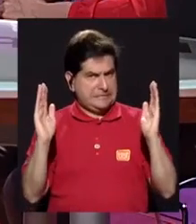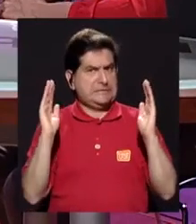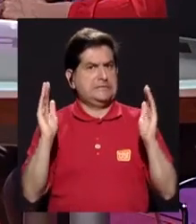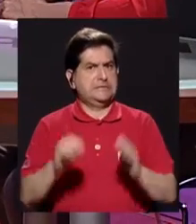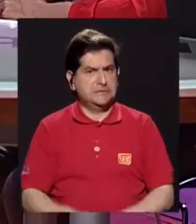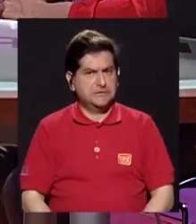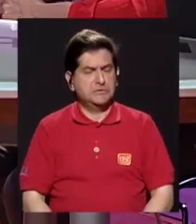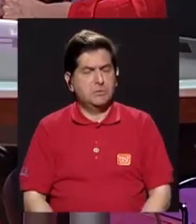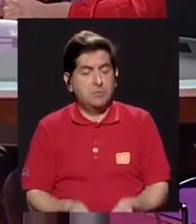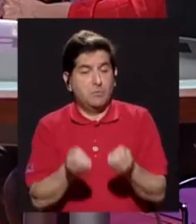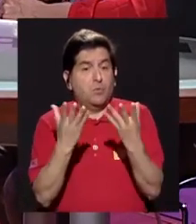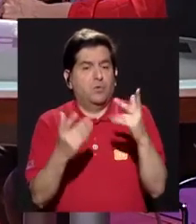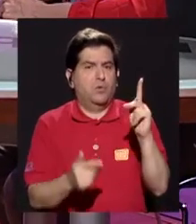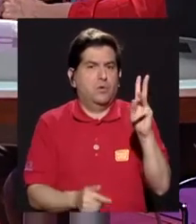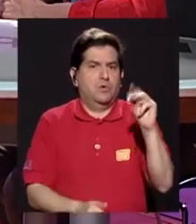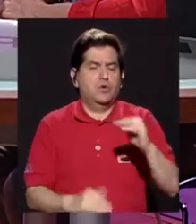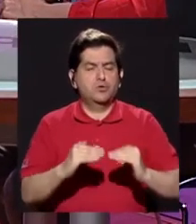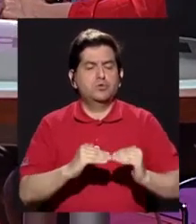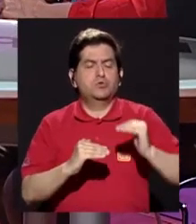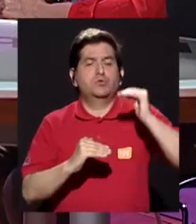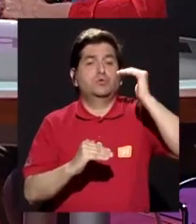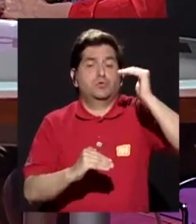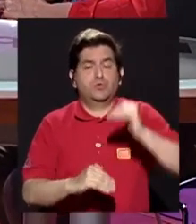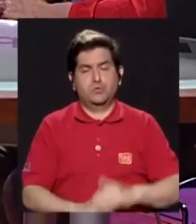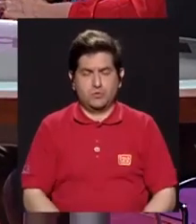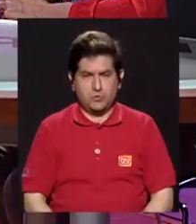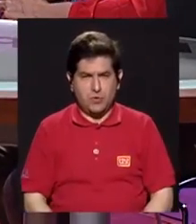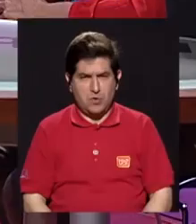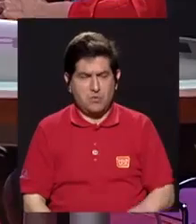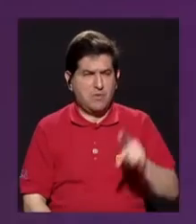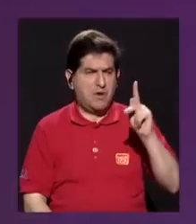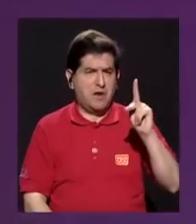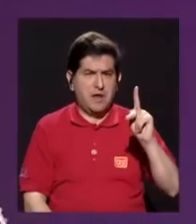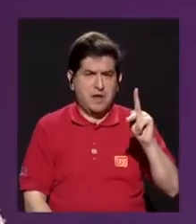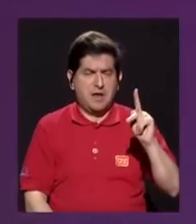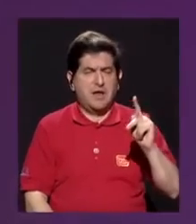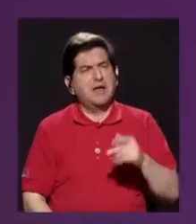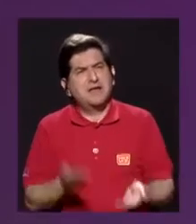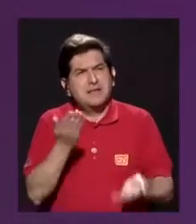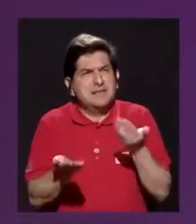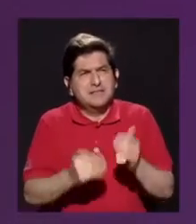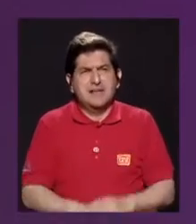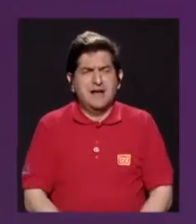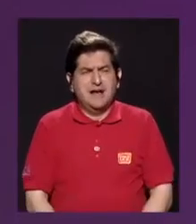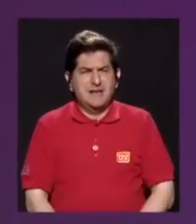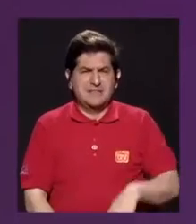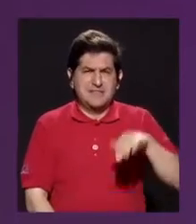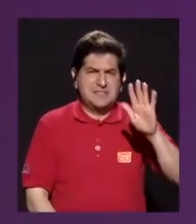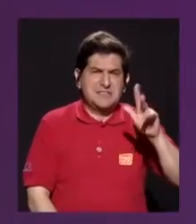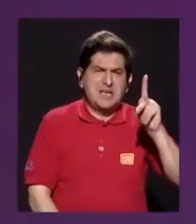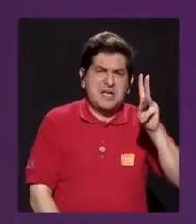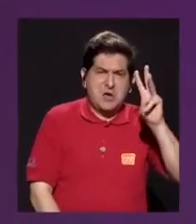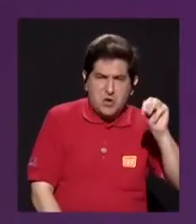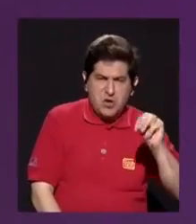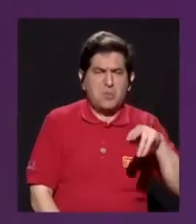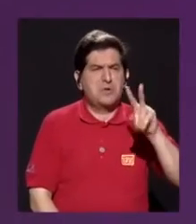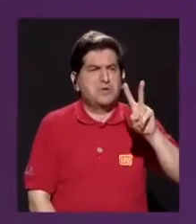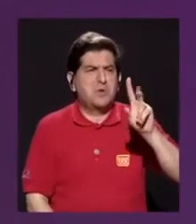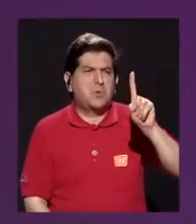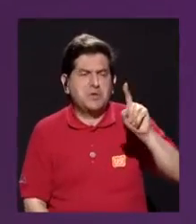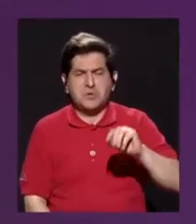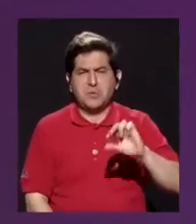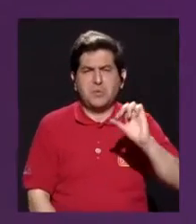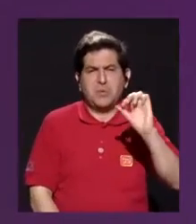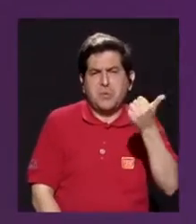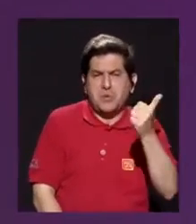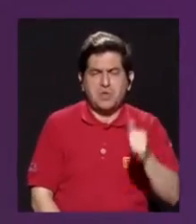bastantes kilómetros, son más de, digamos, la maratón, hay distancias desde 5 kilómetros, 21,